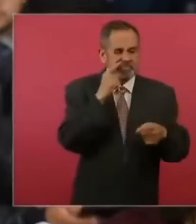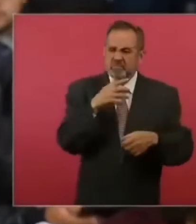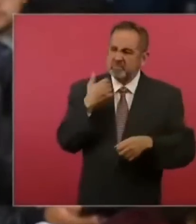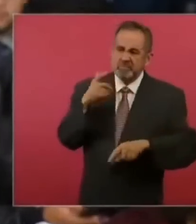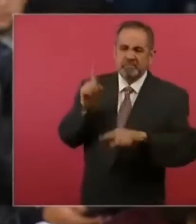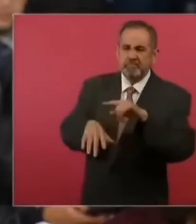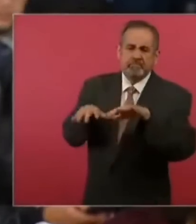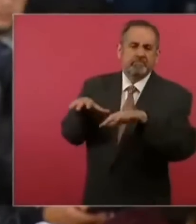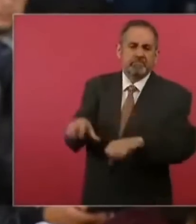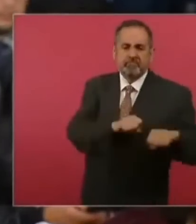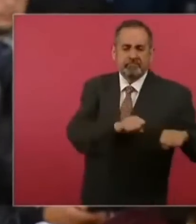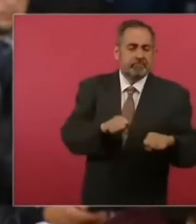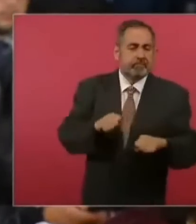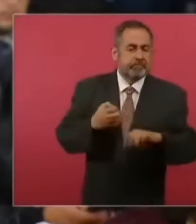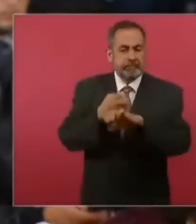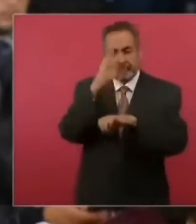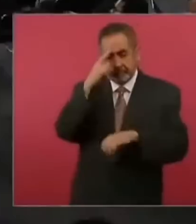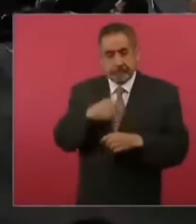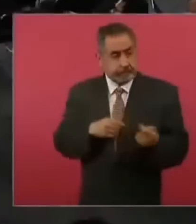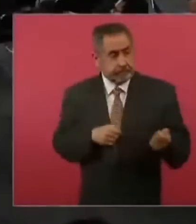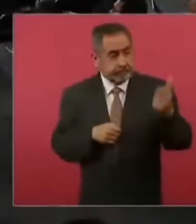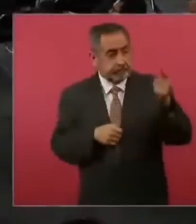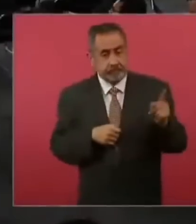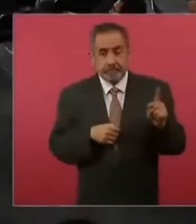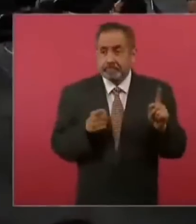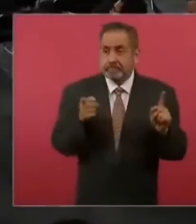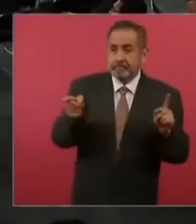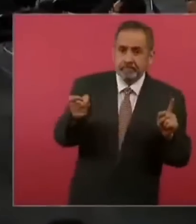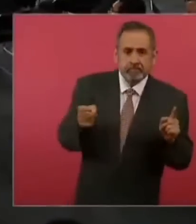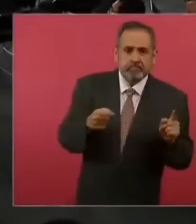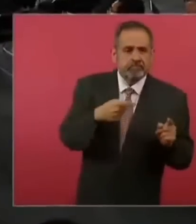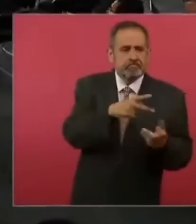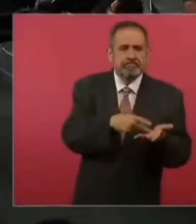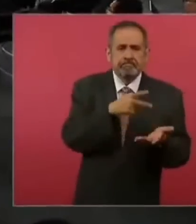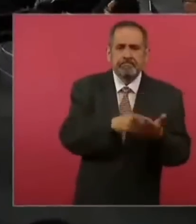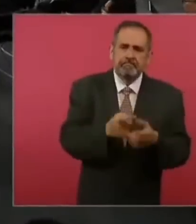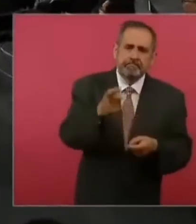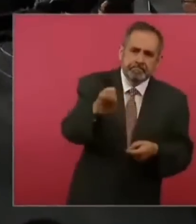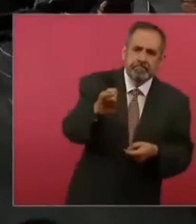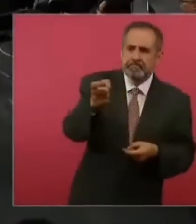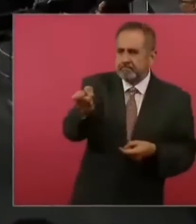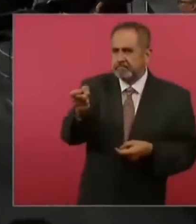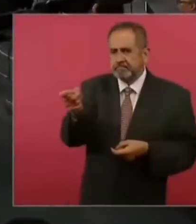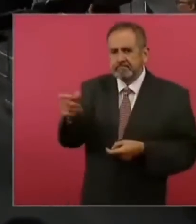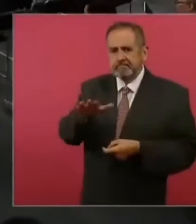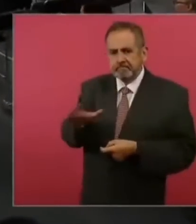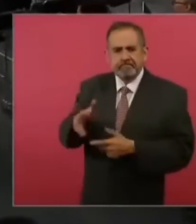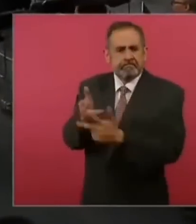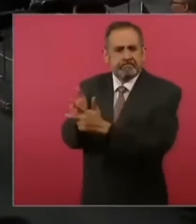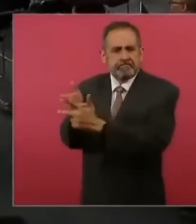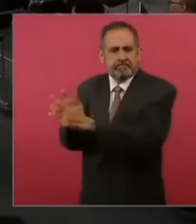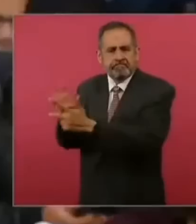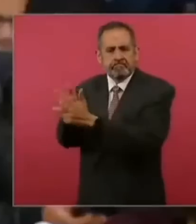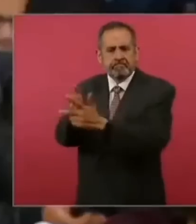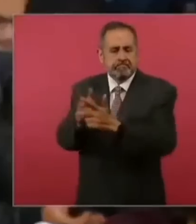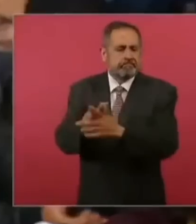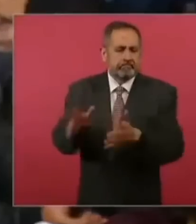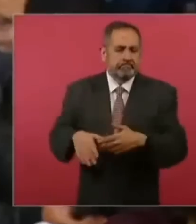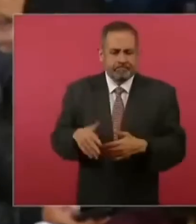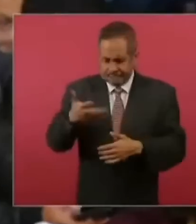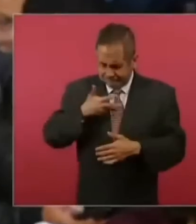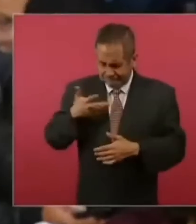zona en el Estado de México. Y no es el primer trabajo que hace, llevan varios. Y bueno, también contamos